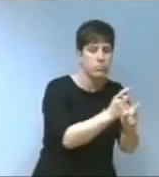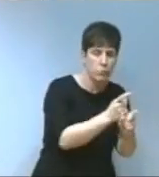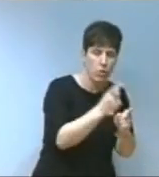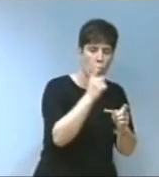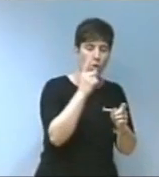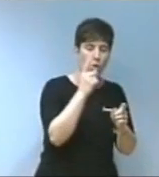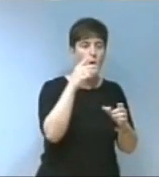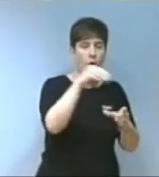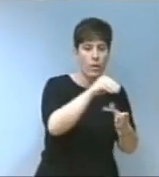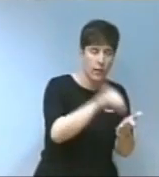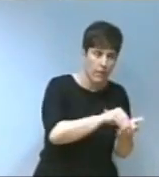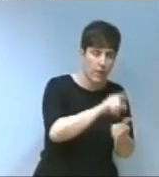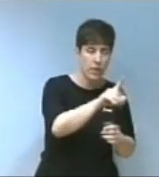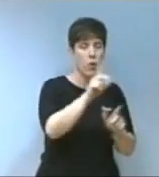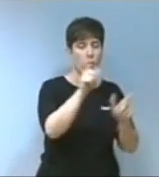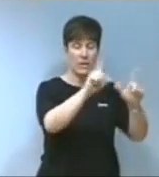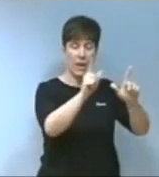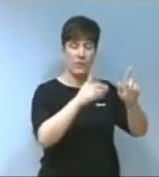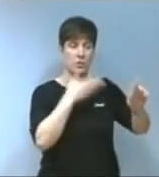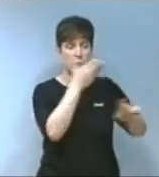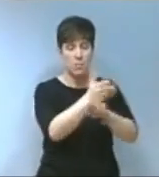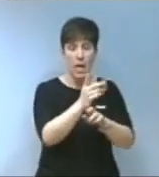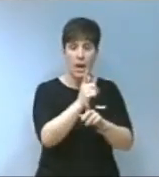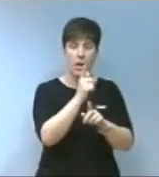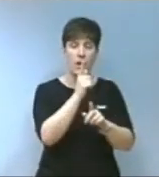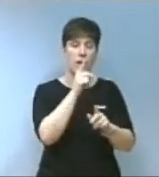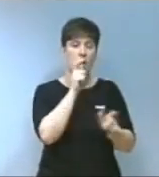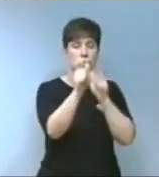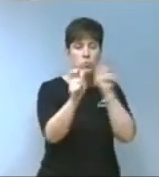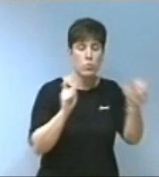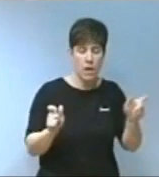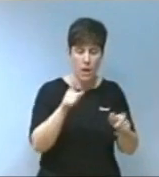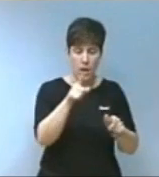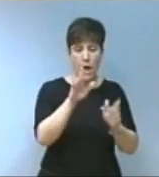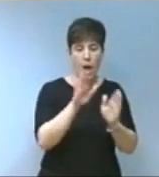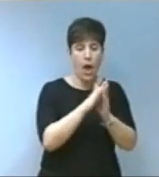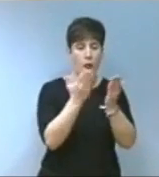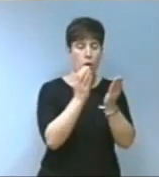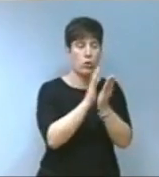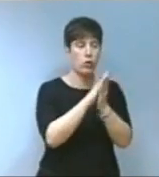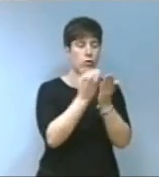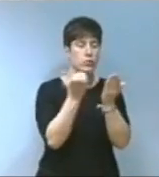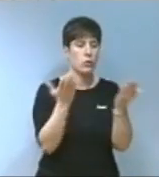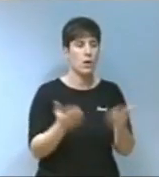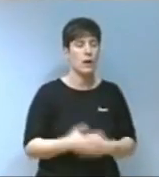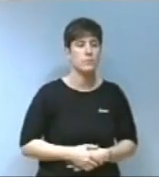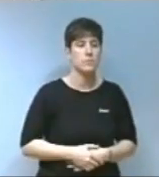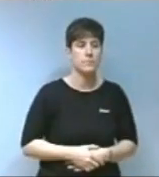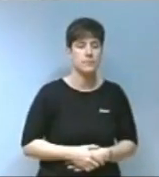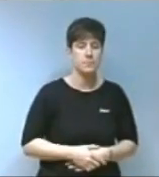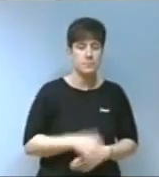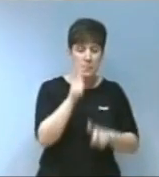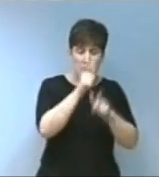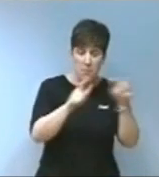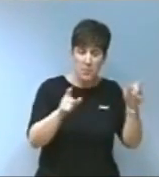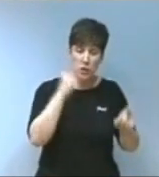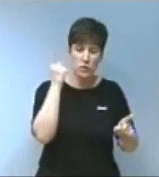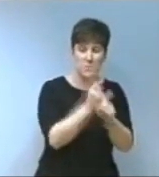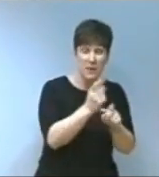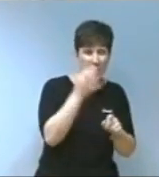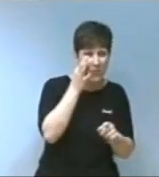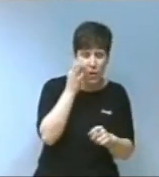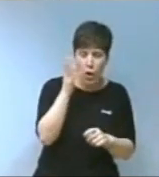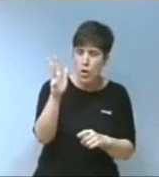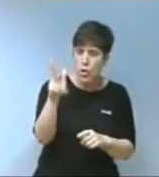adoctrinar, para insultar al constitucionalismo. En fin, los golpistas, señor Puig, a ver si se enteran ustedes, los golpistas nos roban.